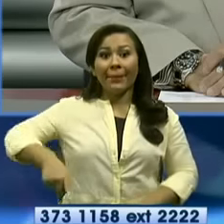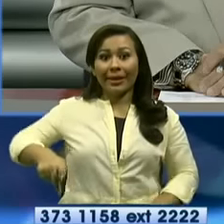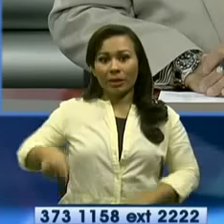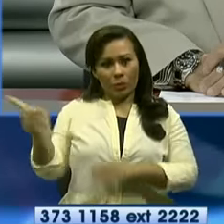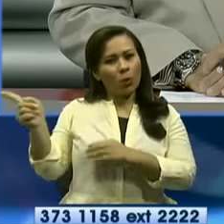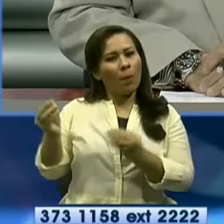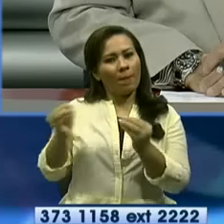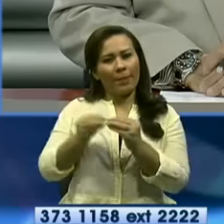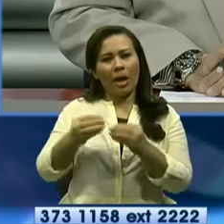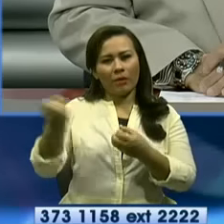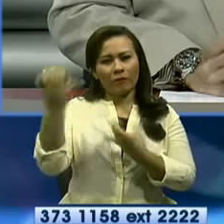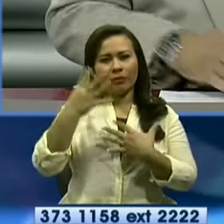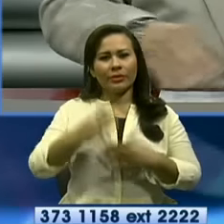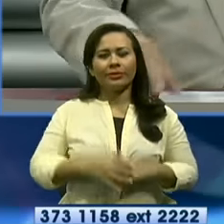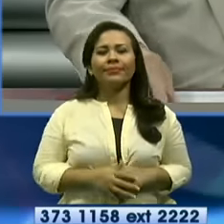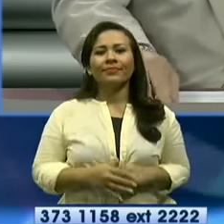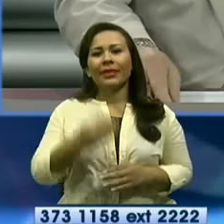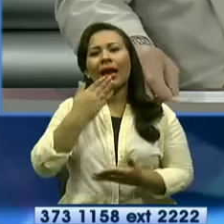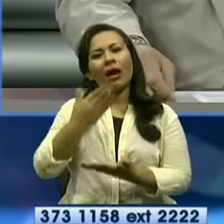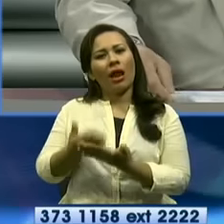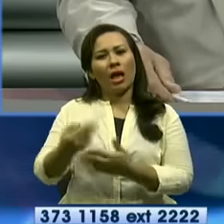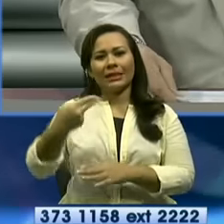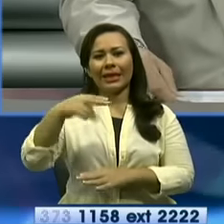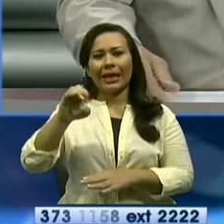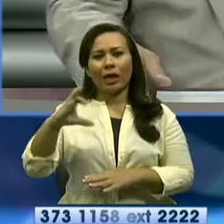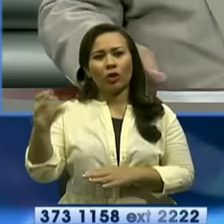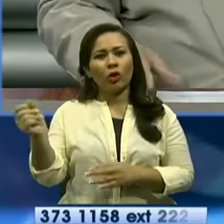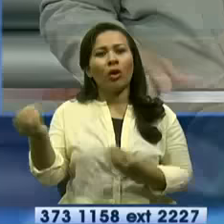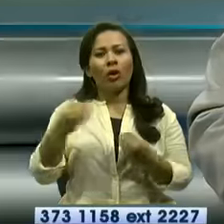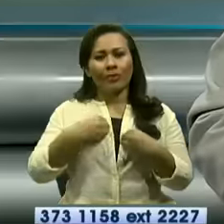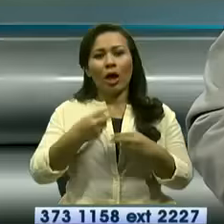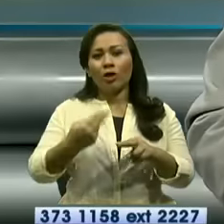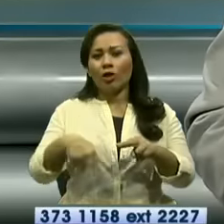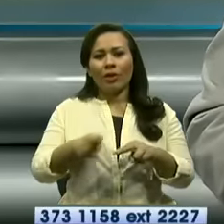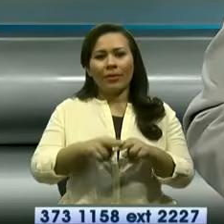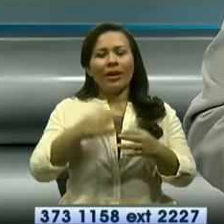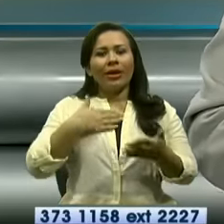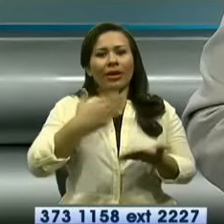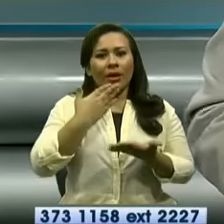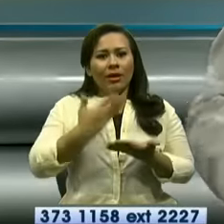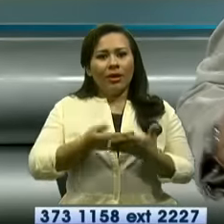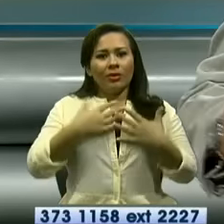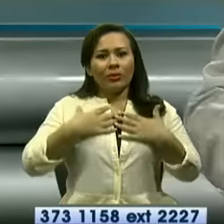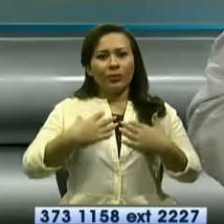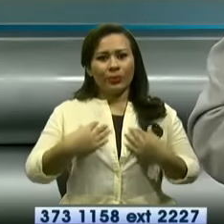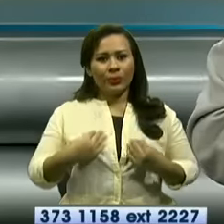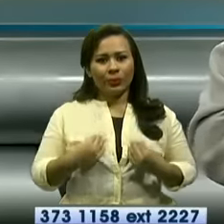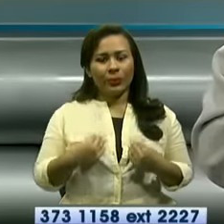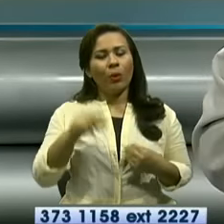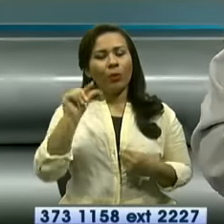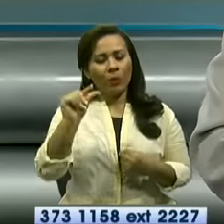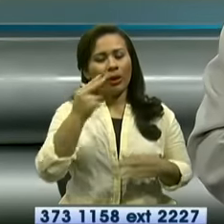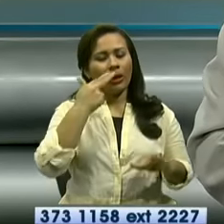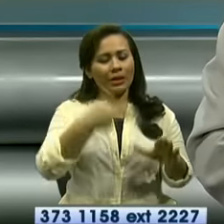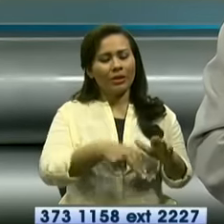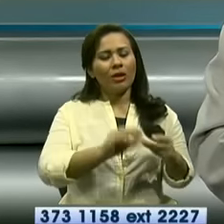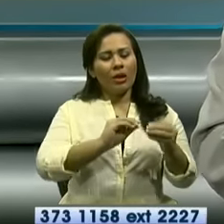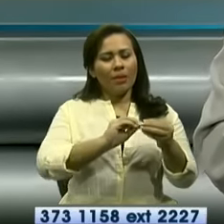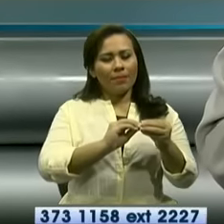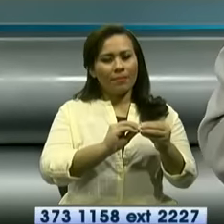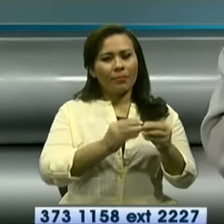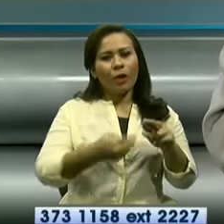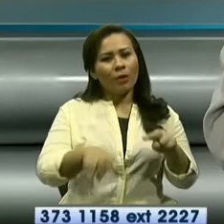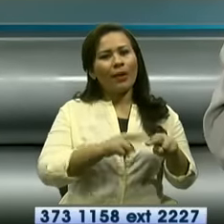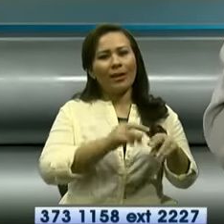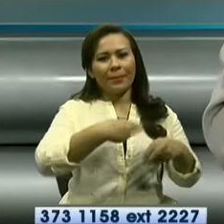información. Buenas noches. Buenas noches, Cori. Gracias por la información brindada. Ya está normalizada entonces la situación en lo que abastecimiento de combustibles se